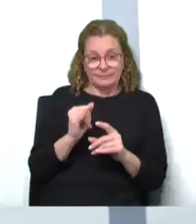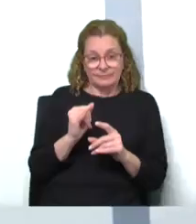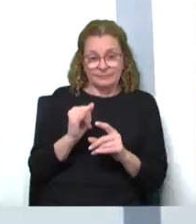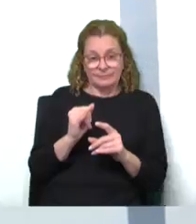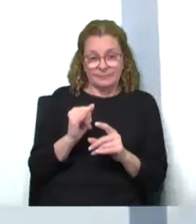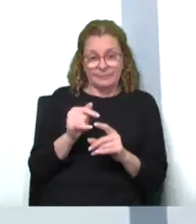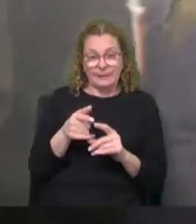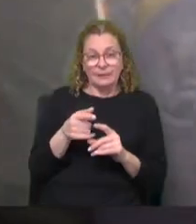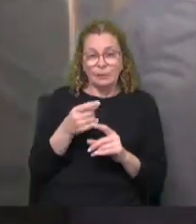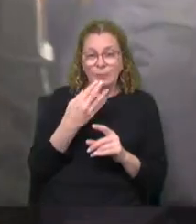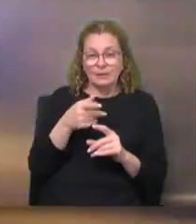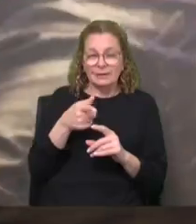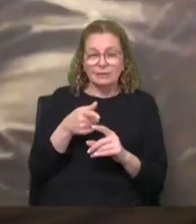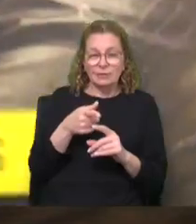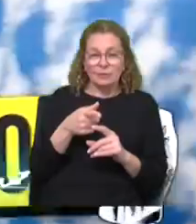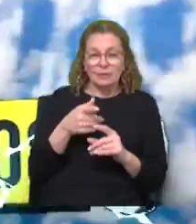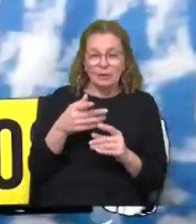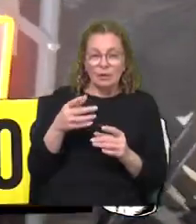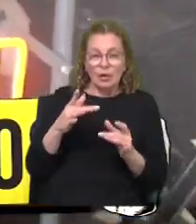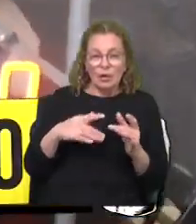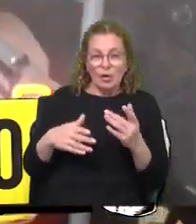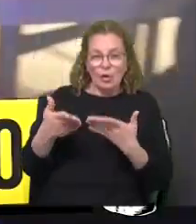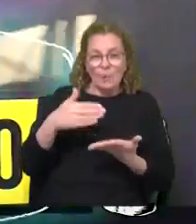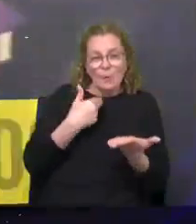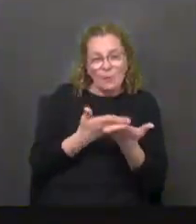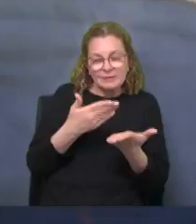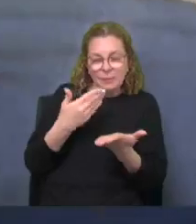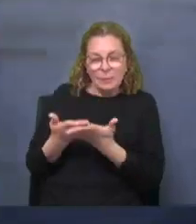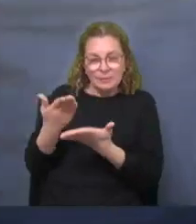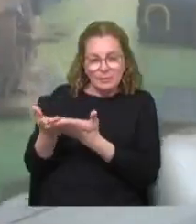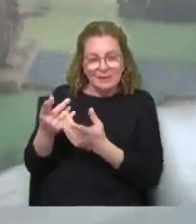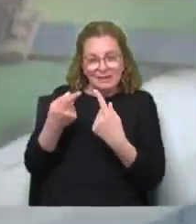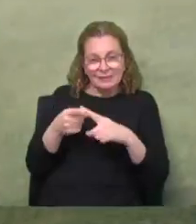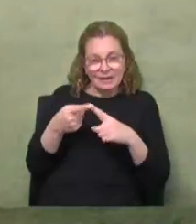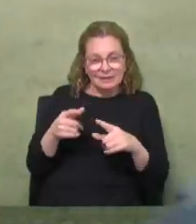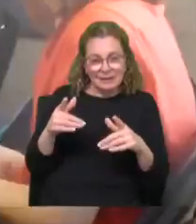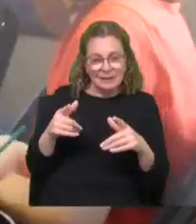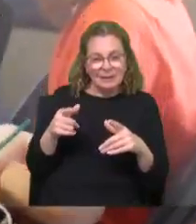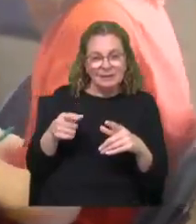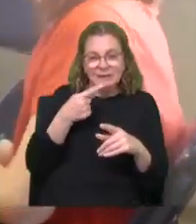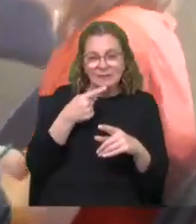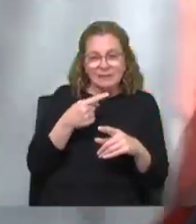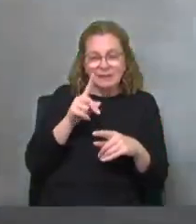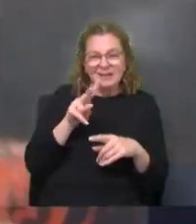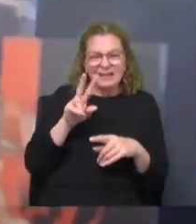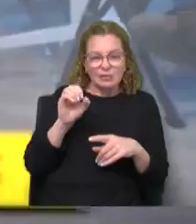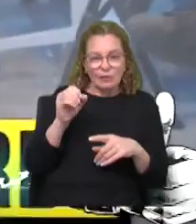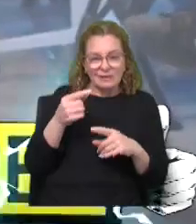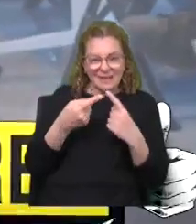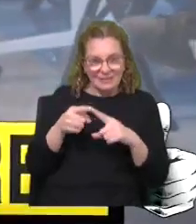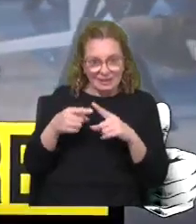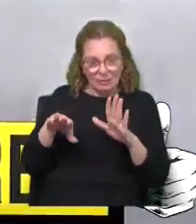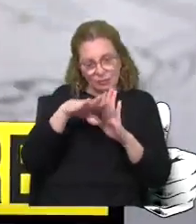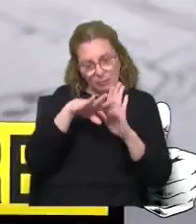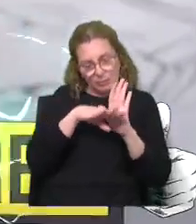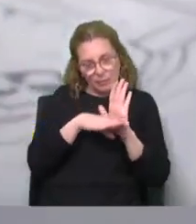eso se dio por esta cosa de la combinación de propuestas y actividades, ¿no? Que, porque hay como 120 actividades. Sí, yo creo